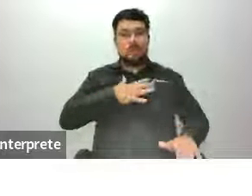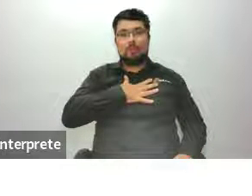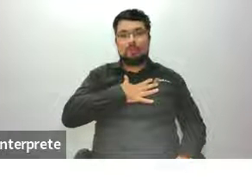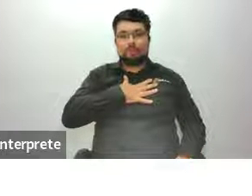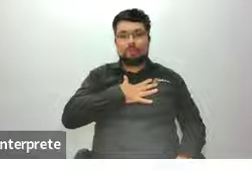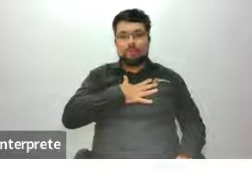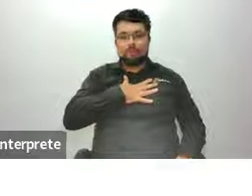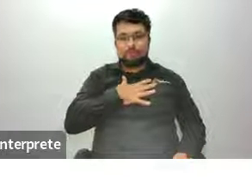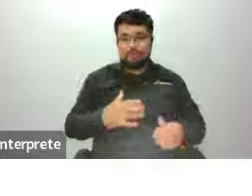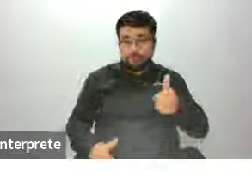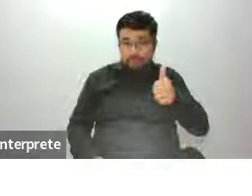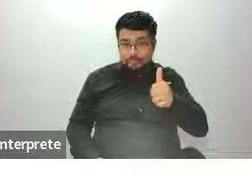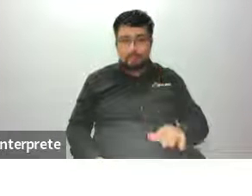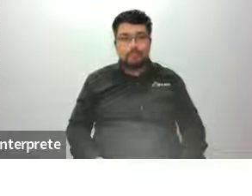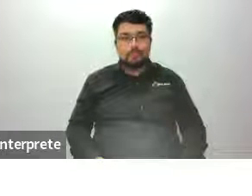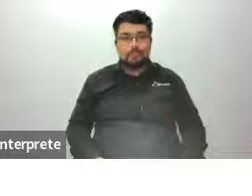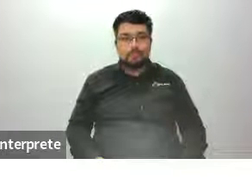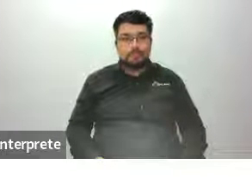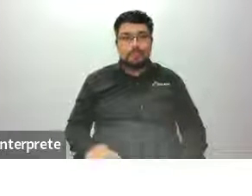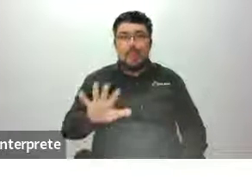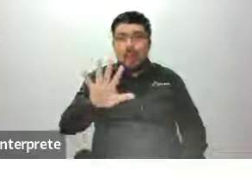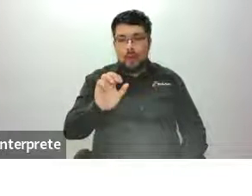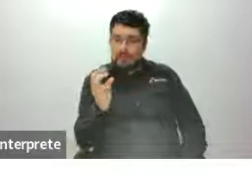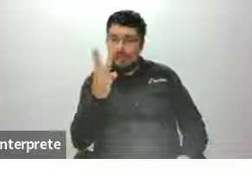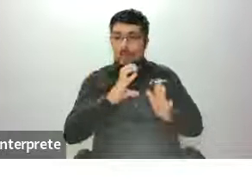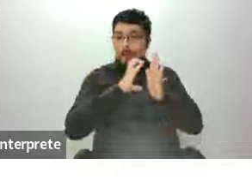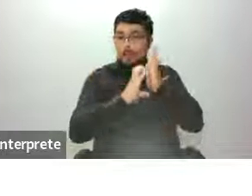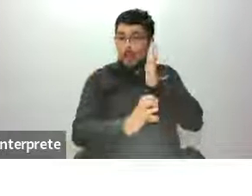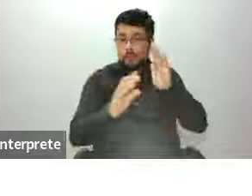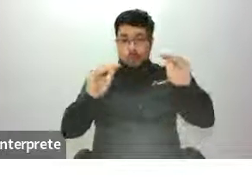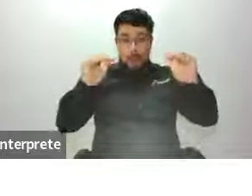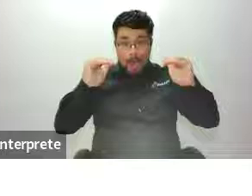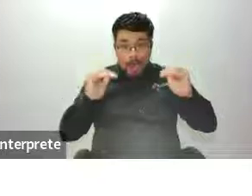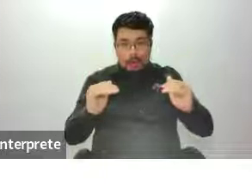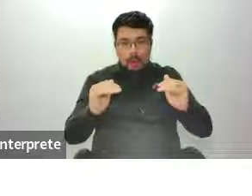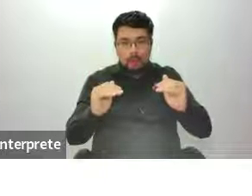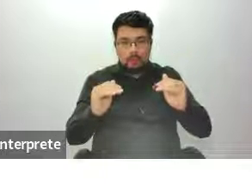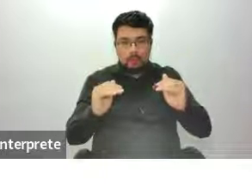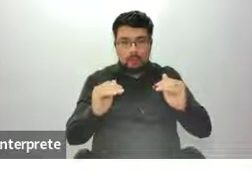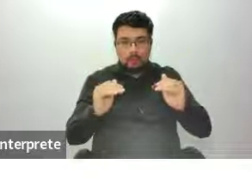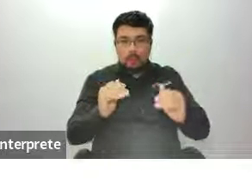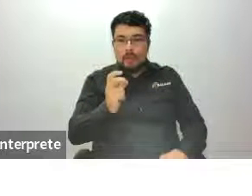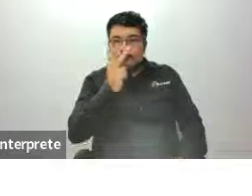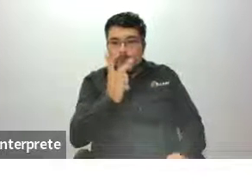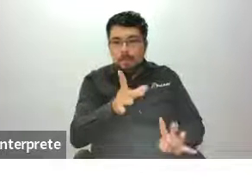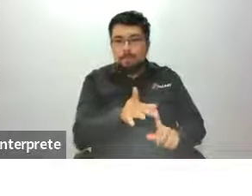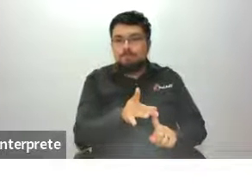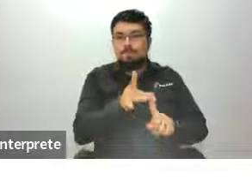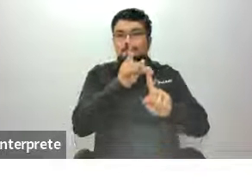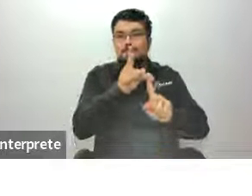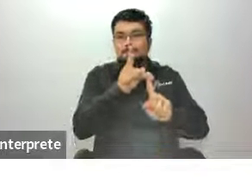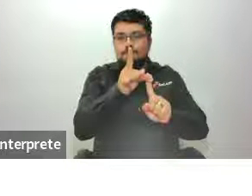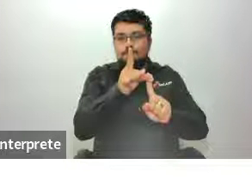Ahora, en este tercer párrafo vemos destacadas dos frases o dos conceptos que